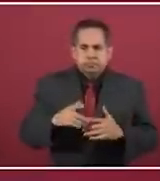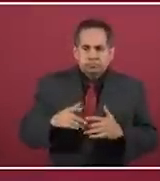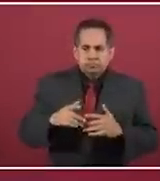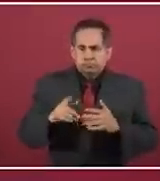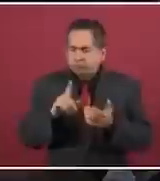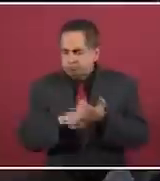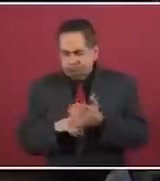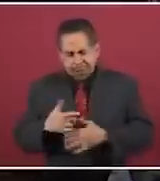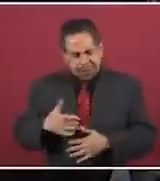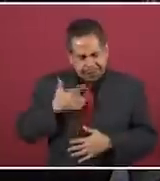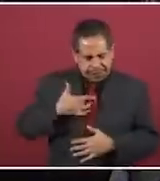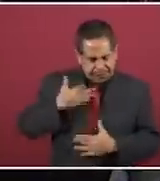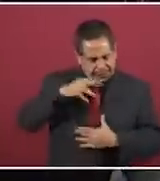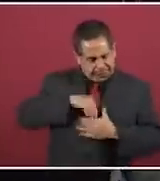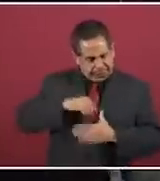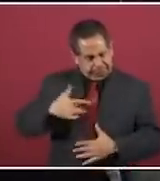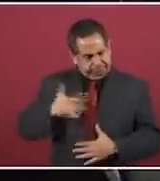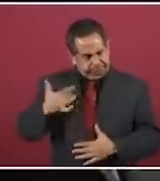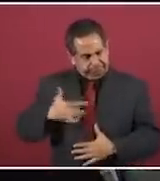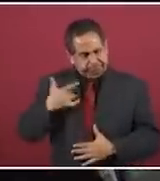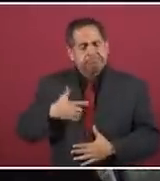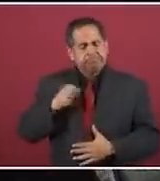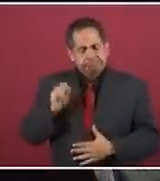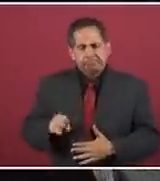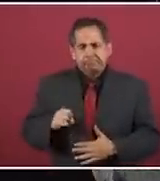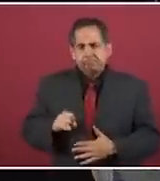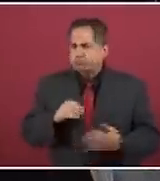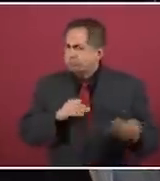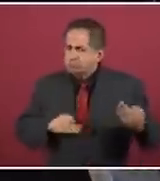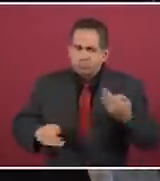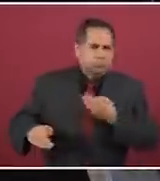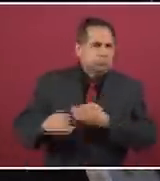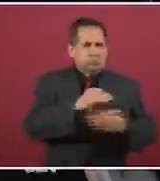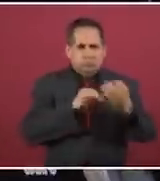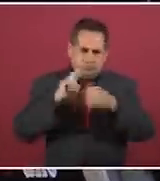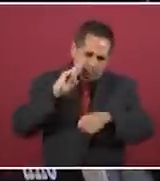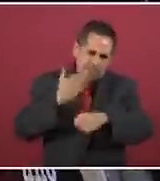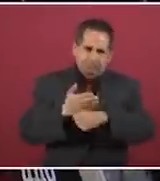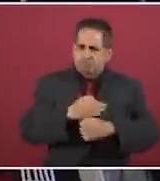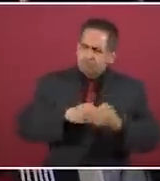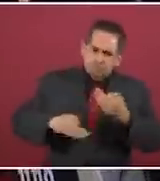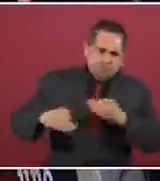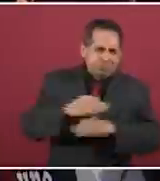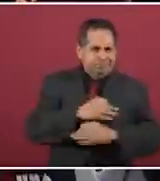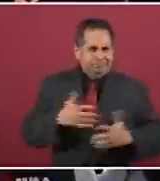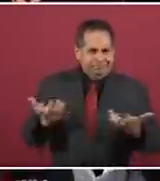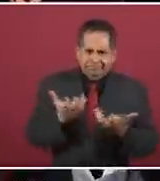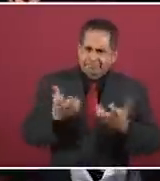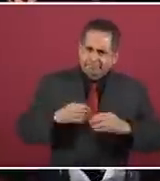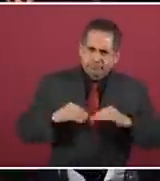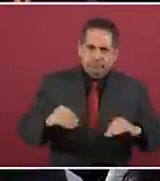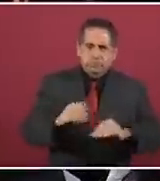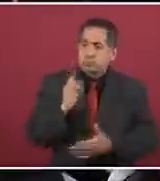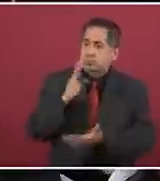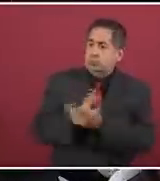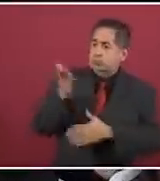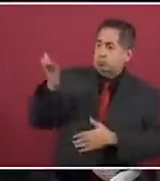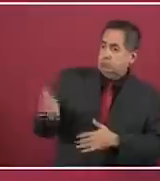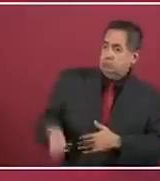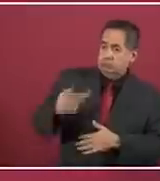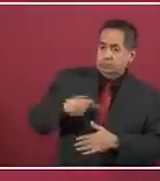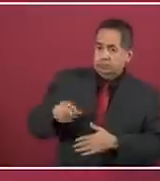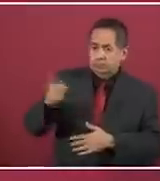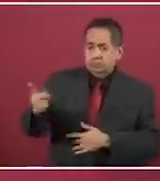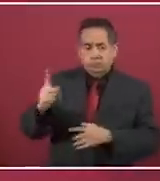internalizando de que se trata de un asunto de todos, no solo de un hombre, de un